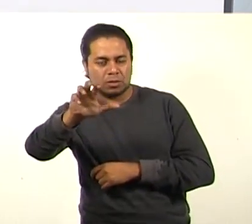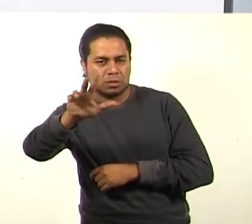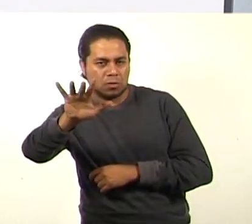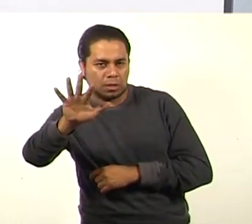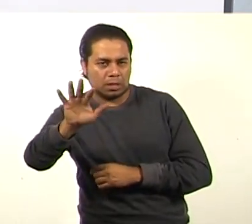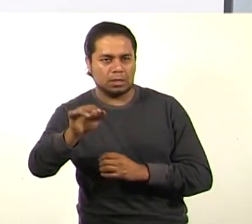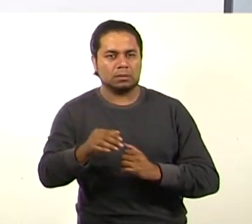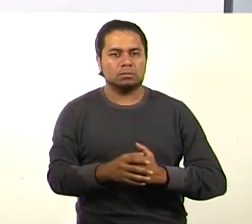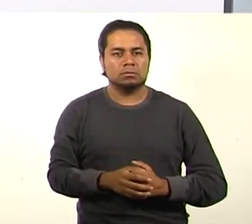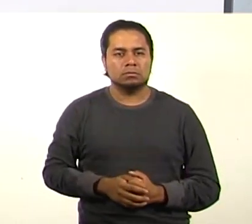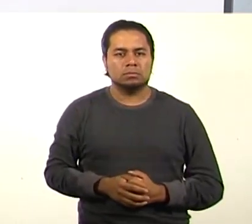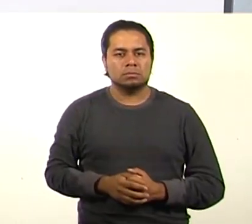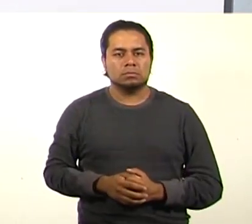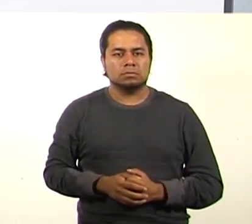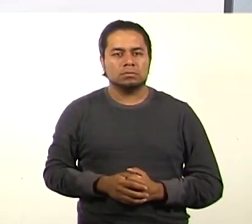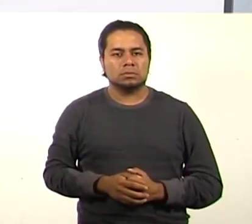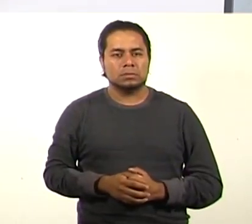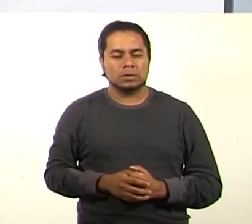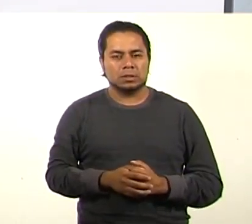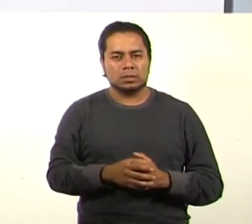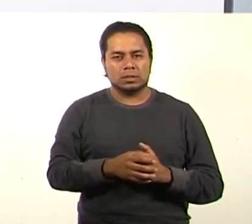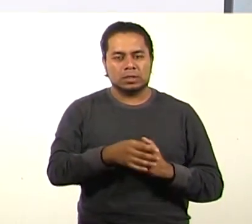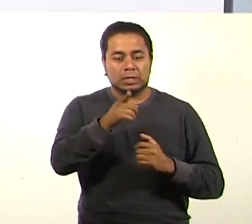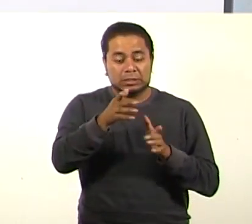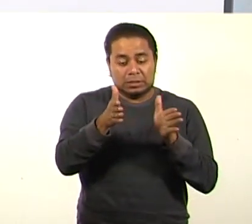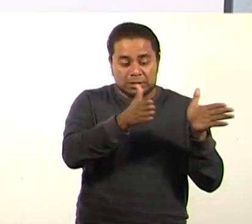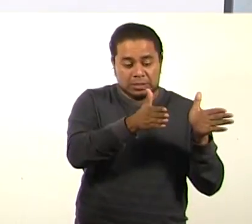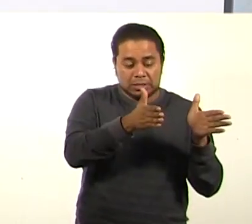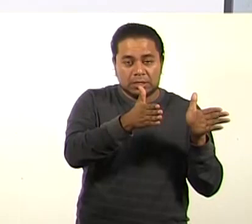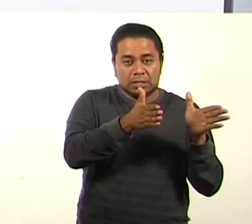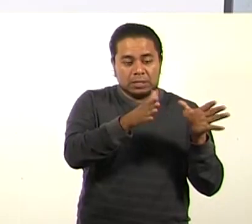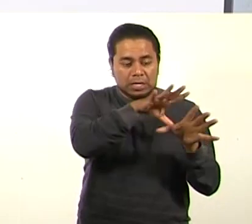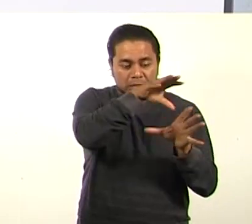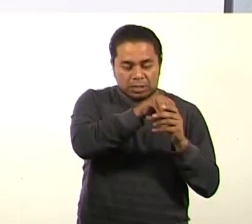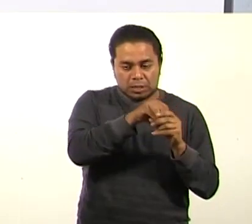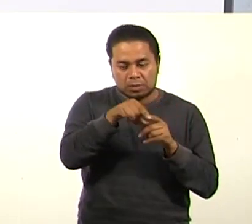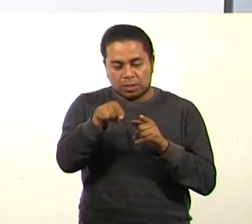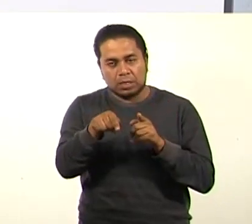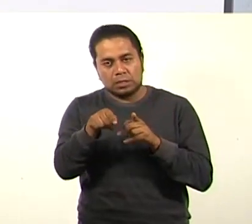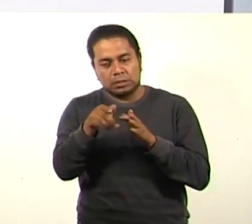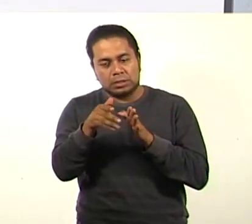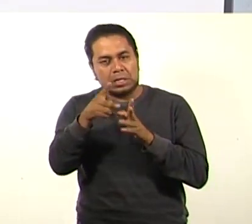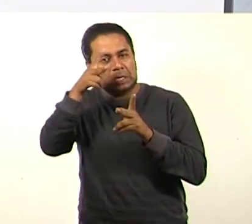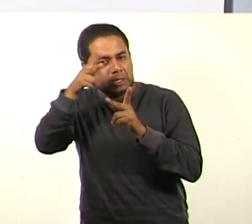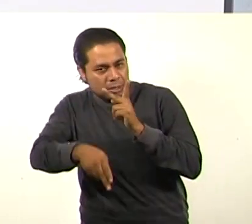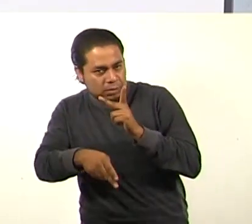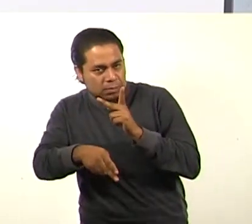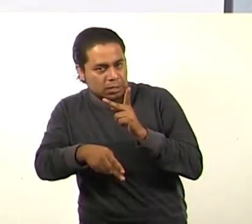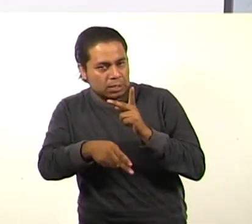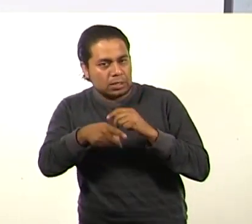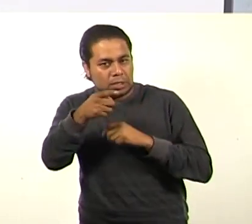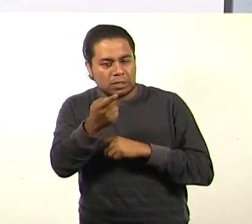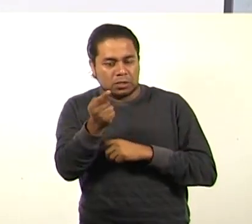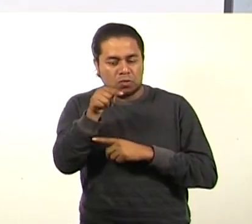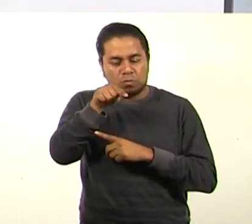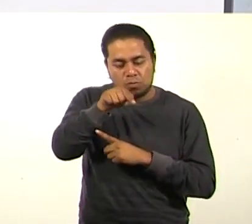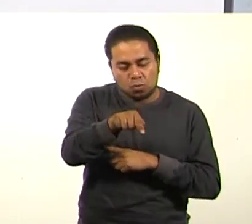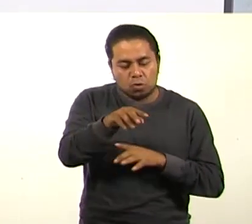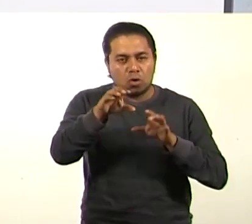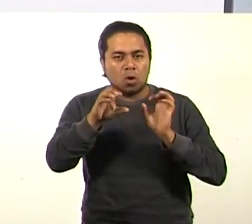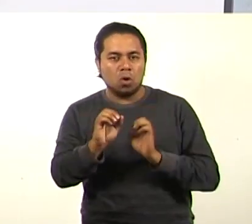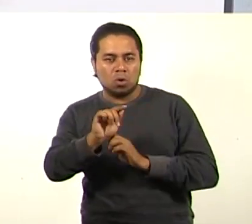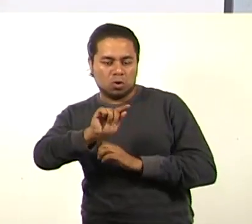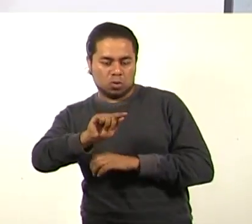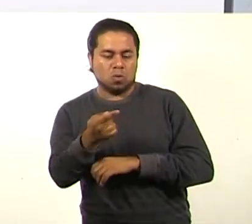1.25, 2.750, parte entera, parte decimal y punto, o también puede ser una